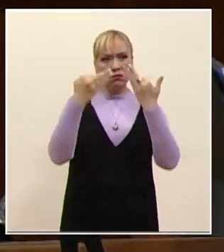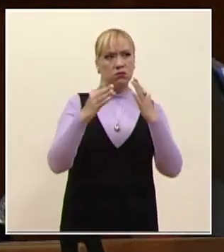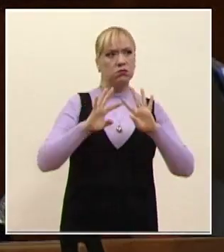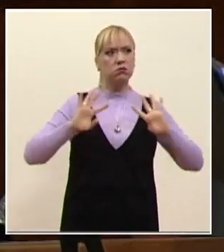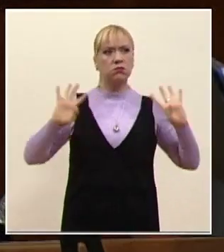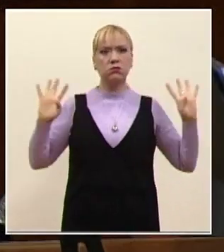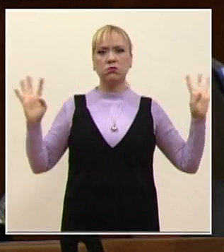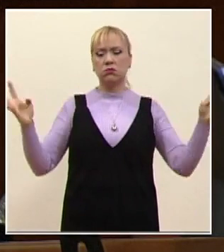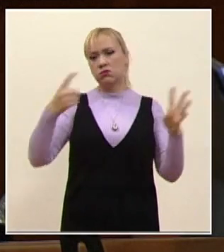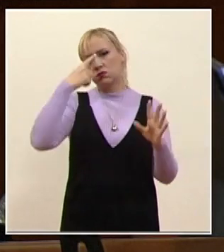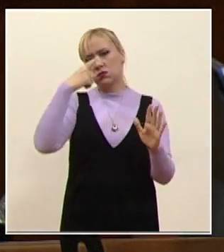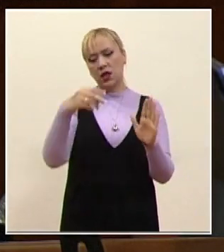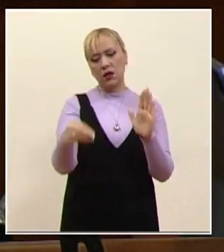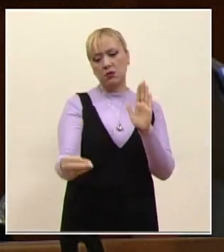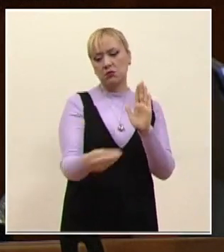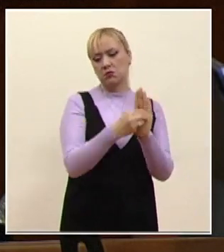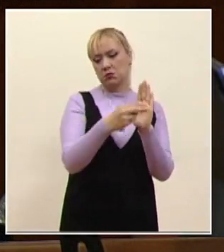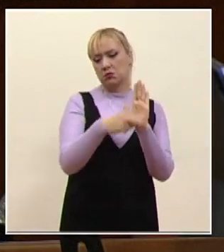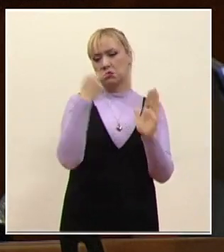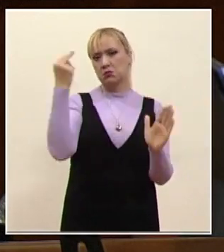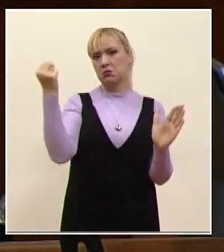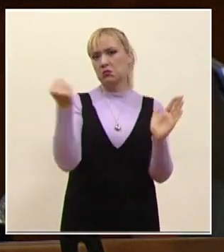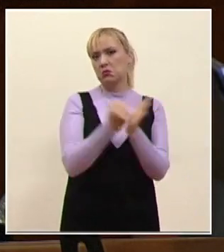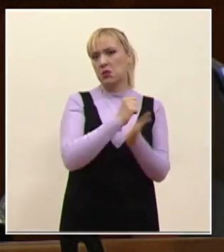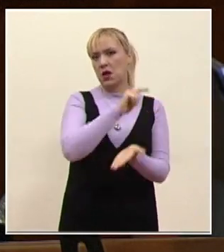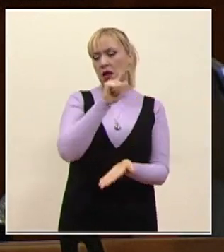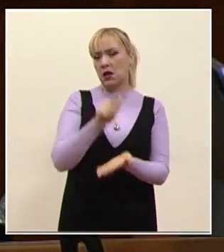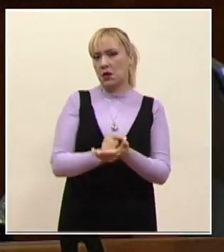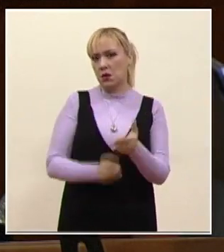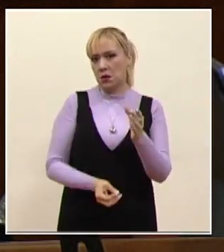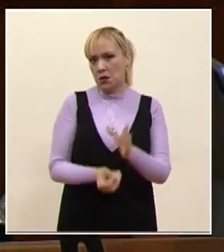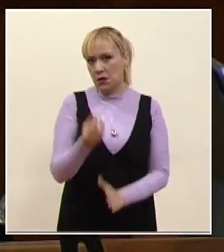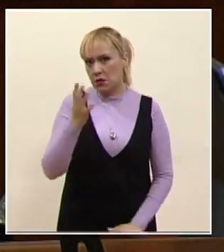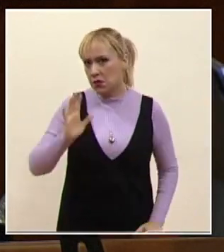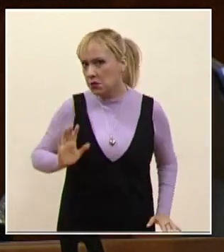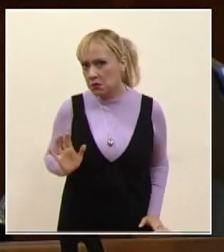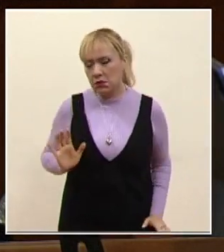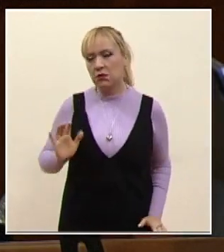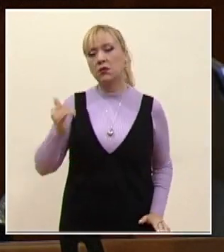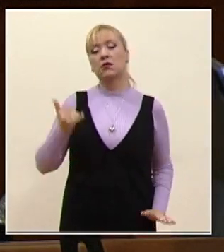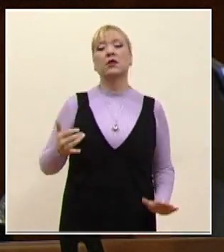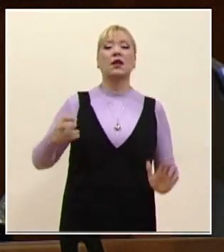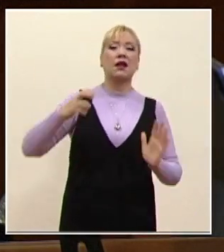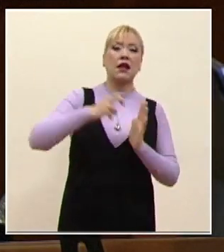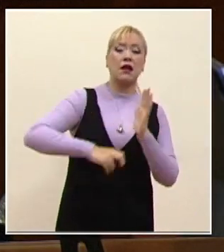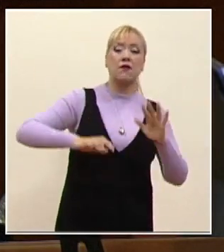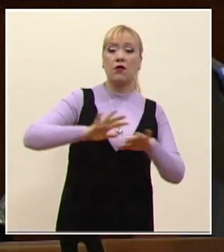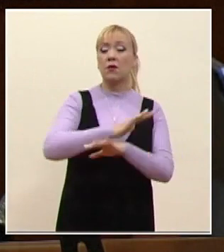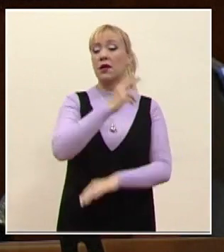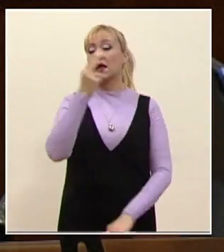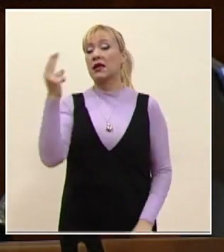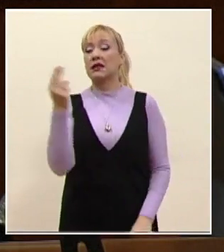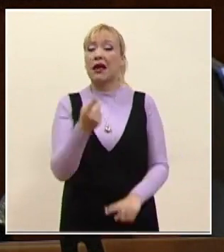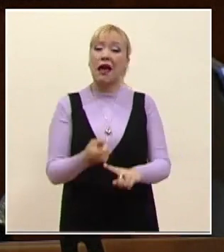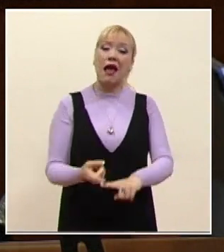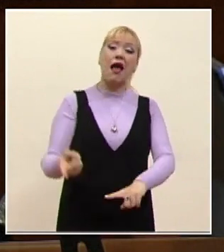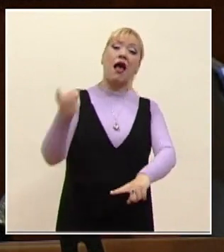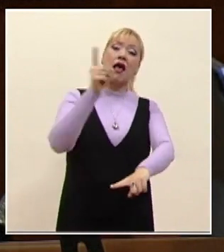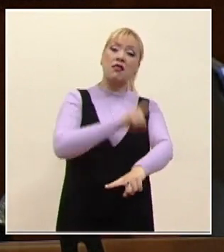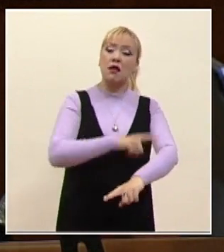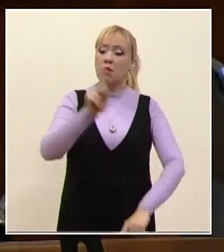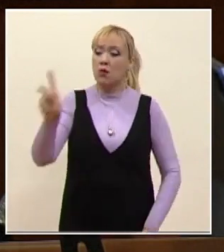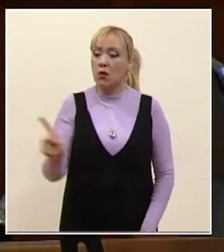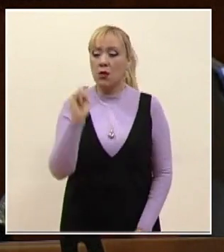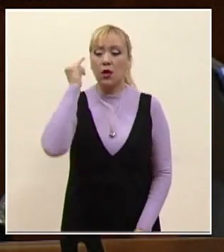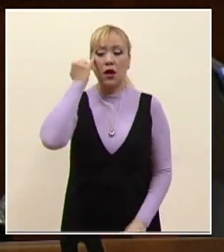para la emisión de este decreto. También el Pleno determinó que en esta reforma no era indispensable la consulta previa a comunidades y pueblos